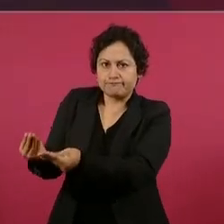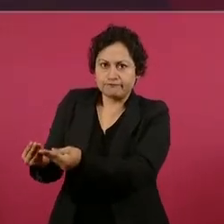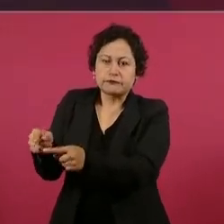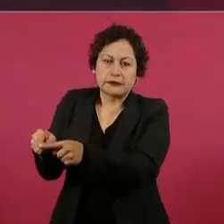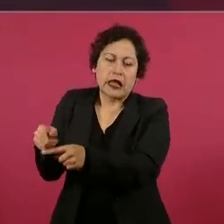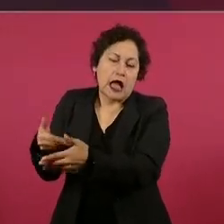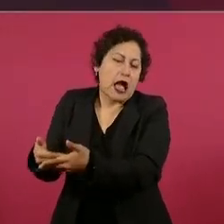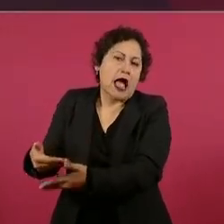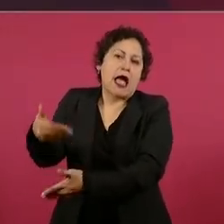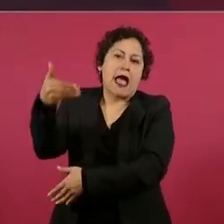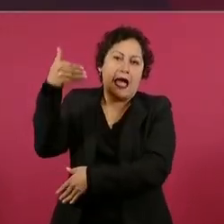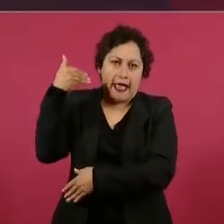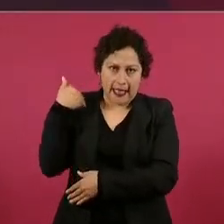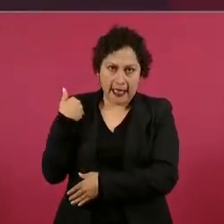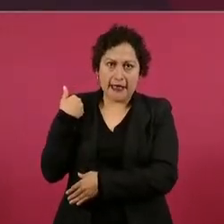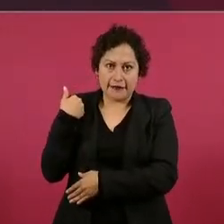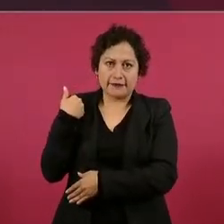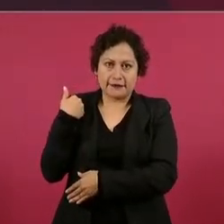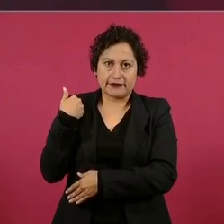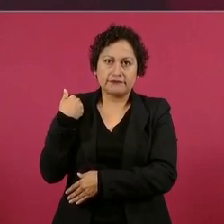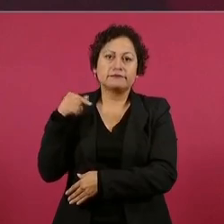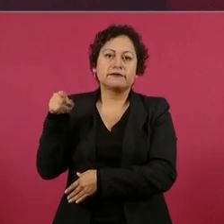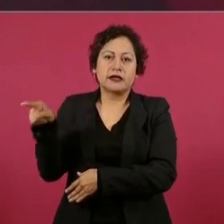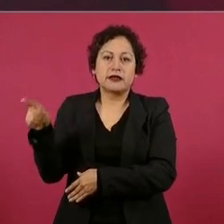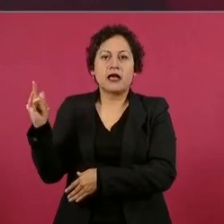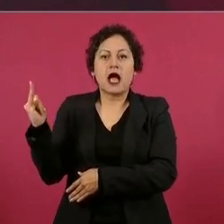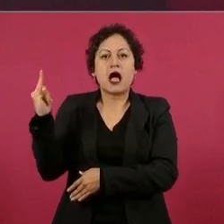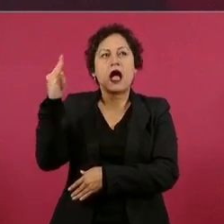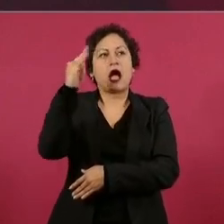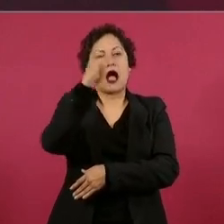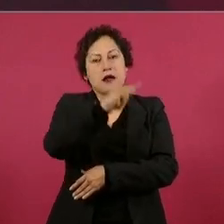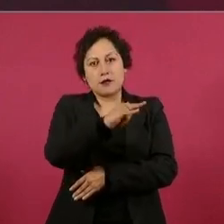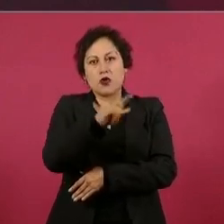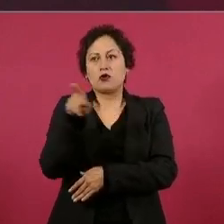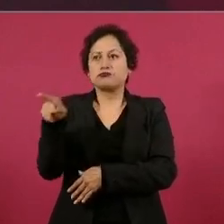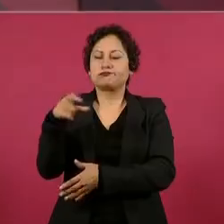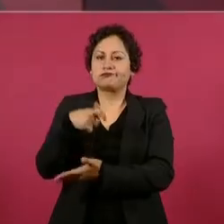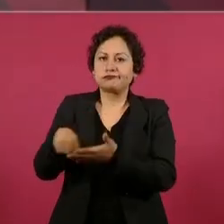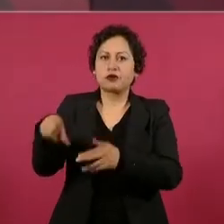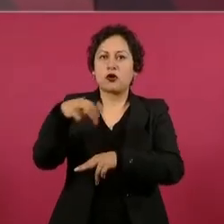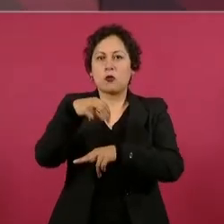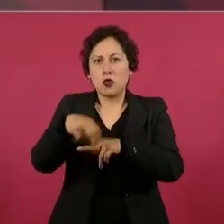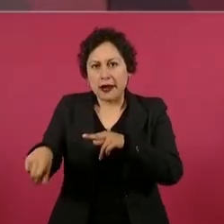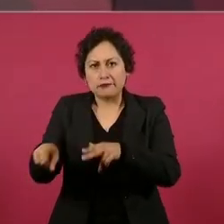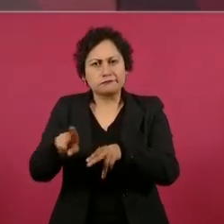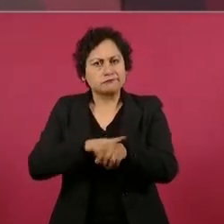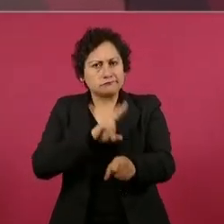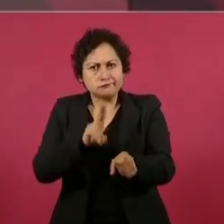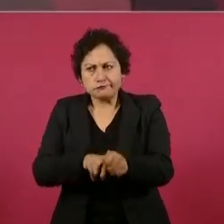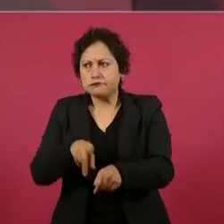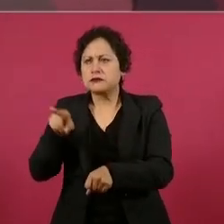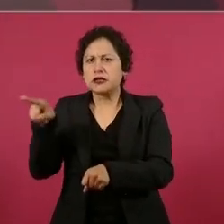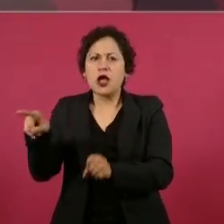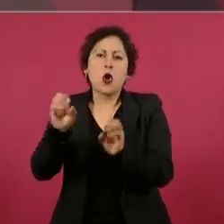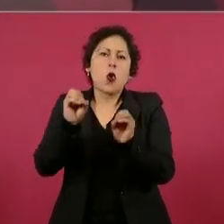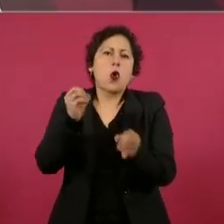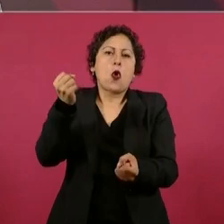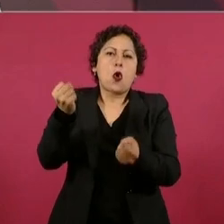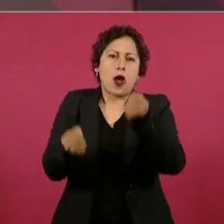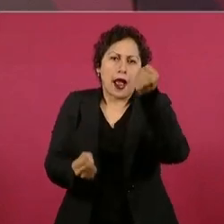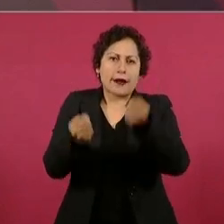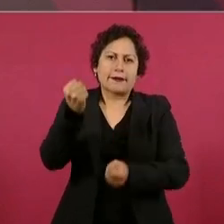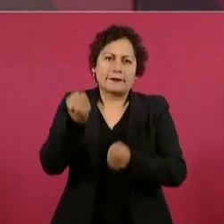tenía que ir en las líneas comerciales y además por carretera. Yo también la acompañaba en